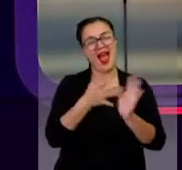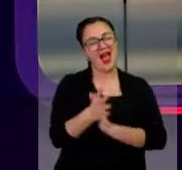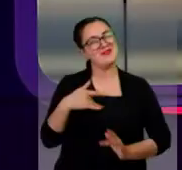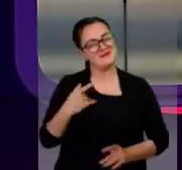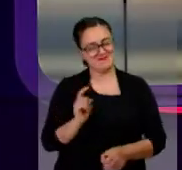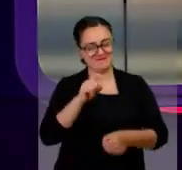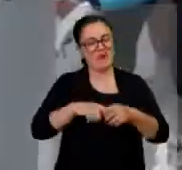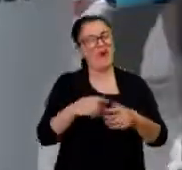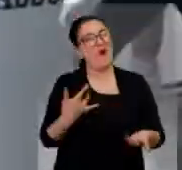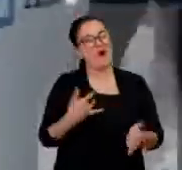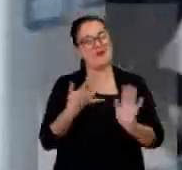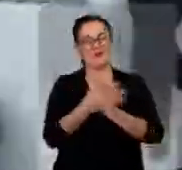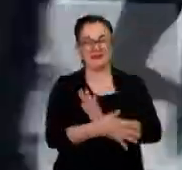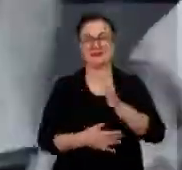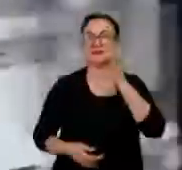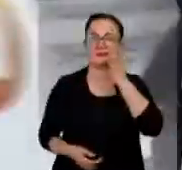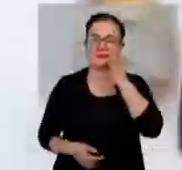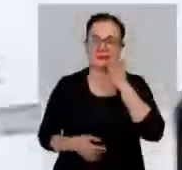clasificación.